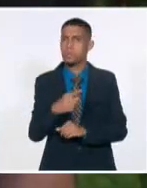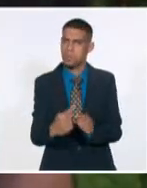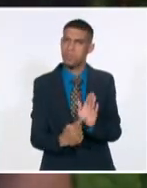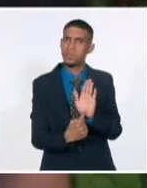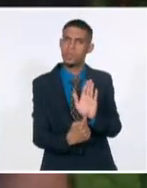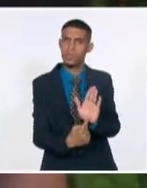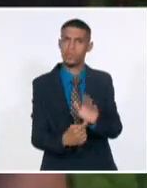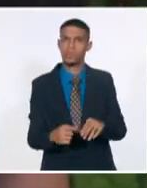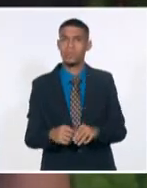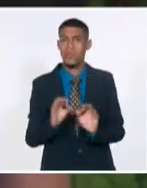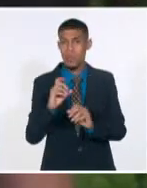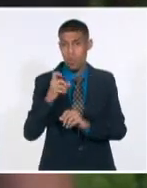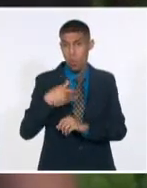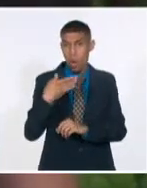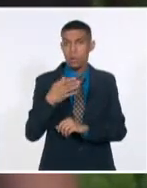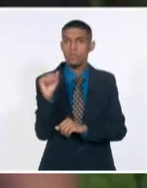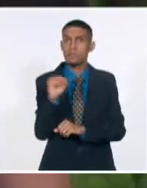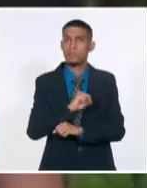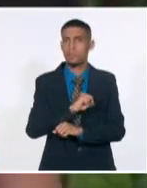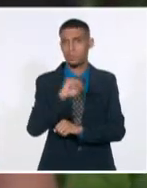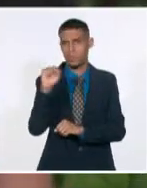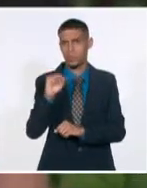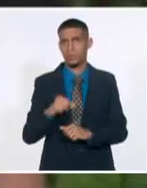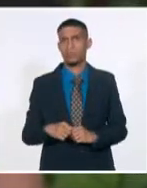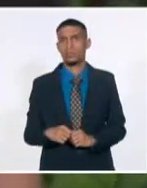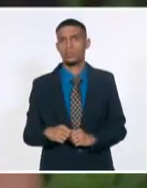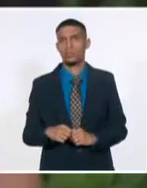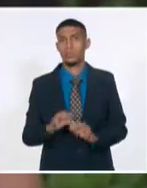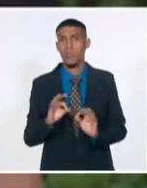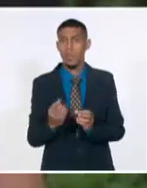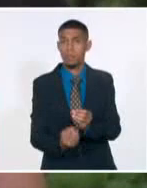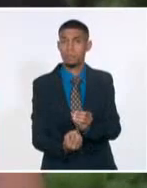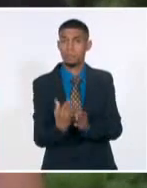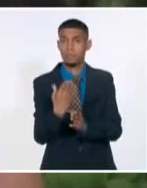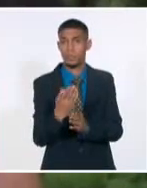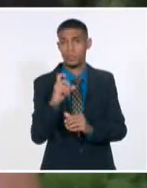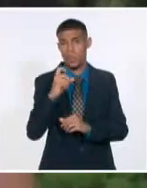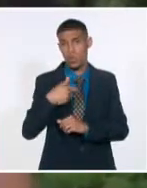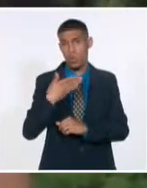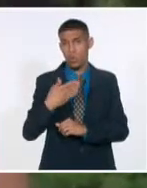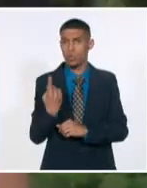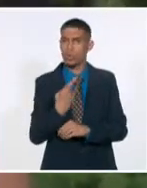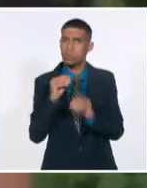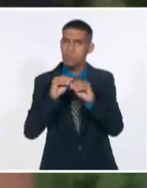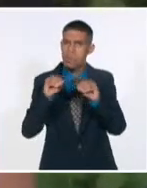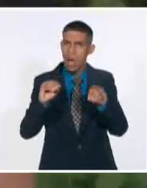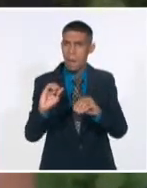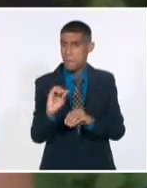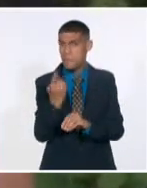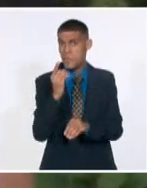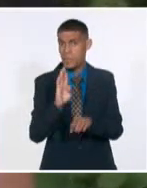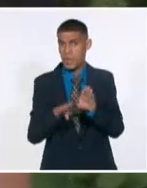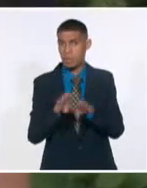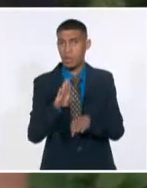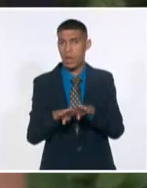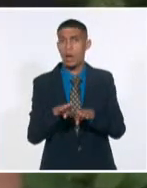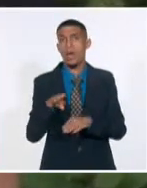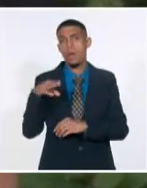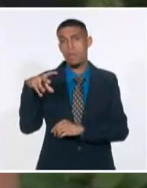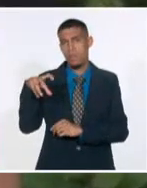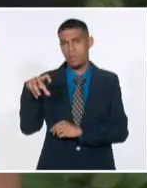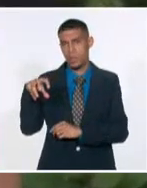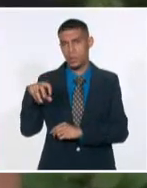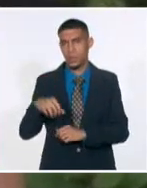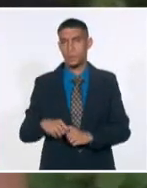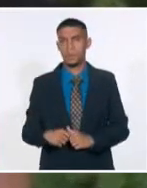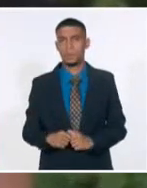el cuento ganador o el guión ganador de la beca de creación Hacer el Cuento, que convocamos por primera ocasión en Pinar del Río.